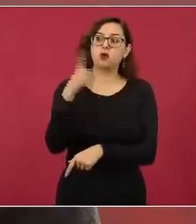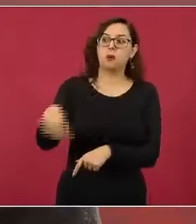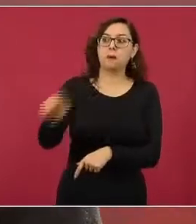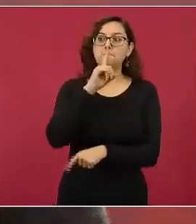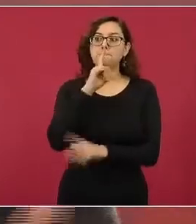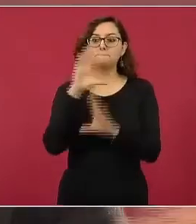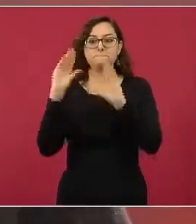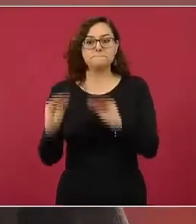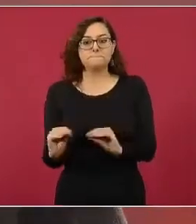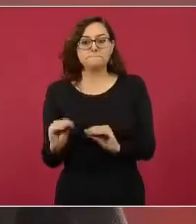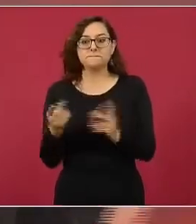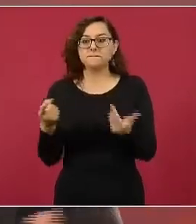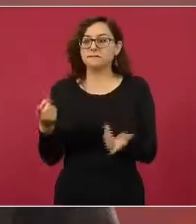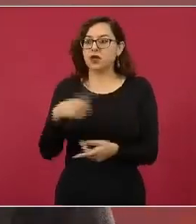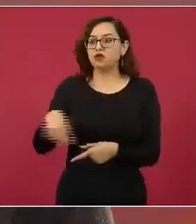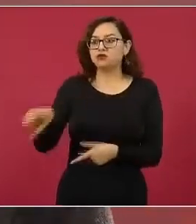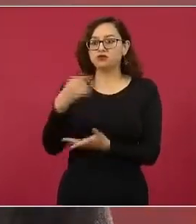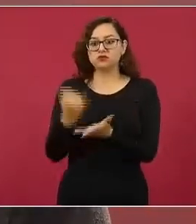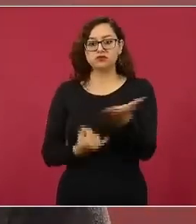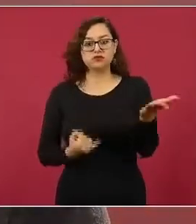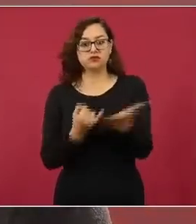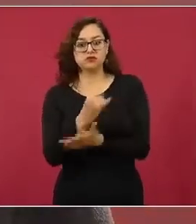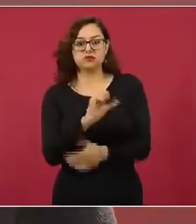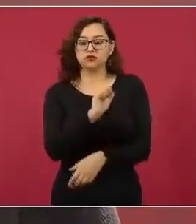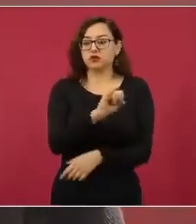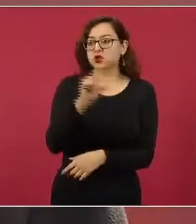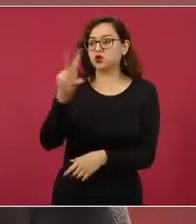a los partidos de oposición,